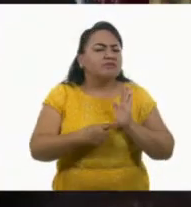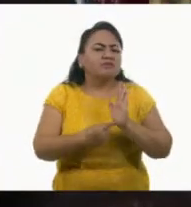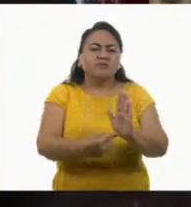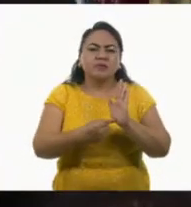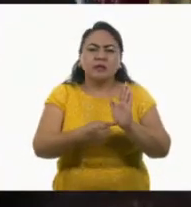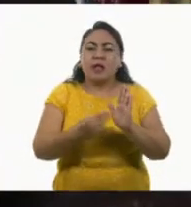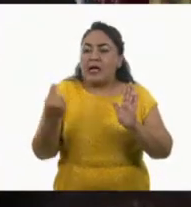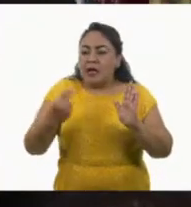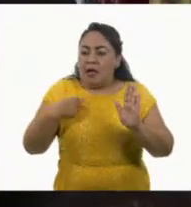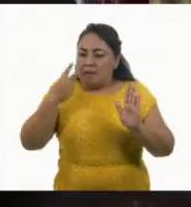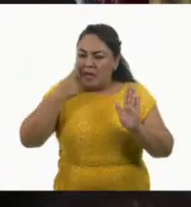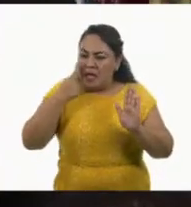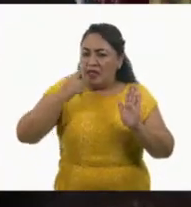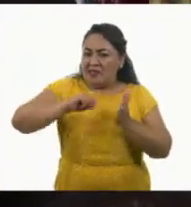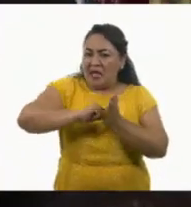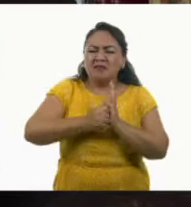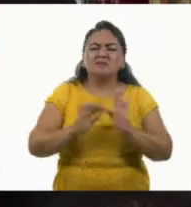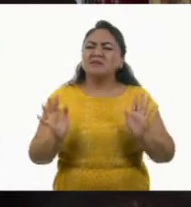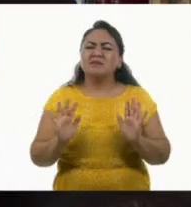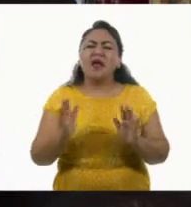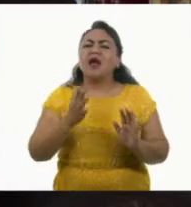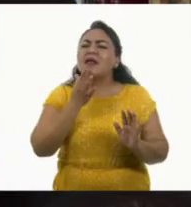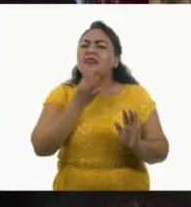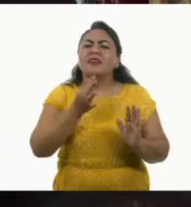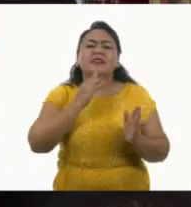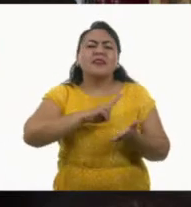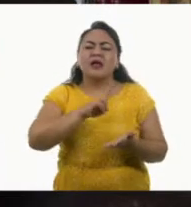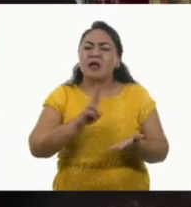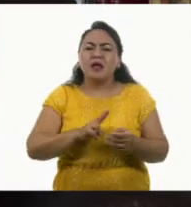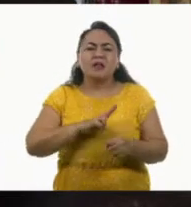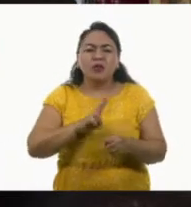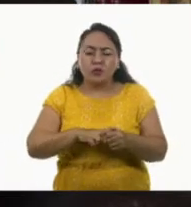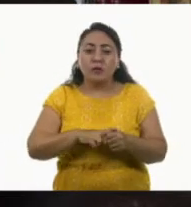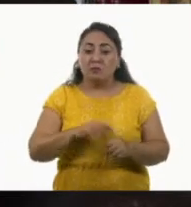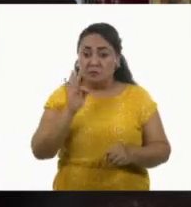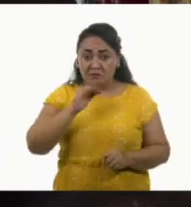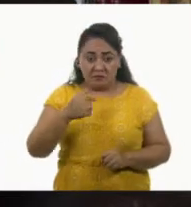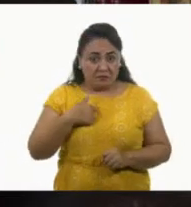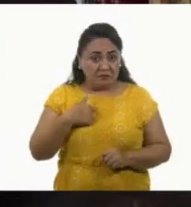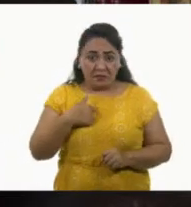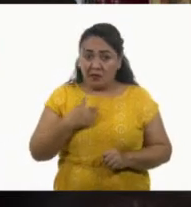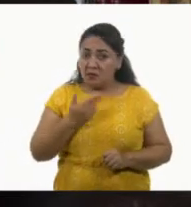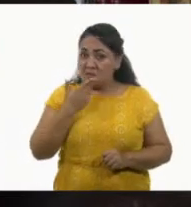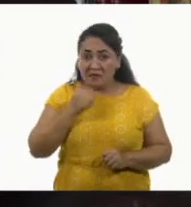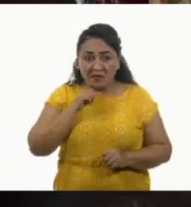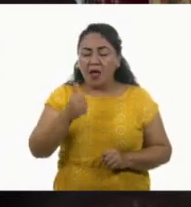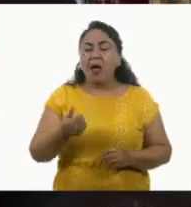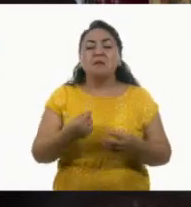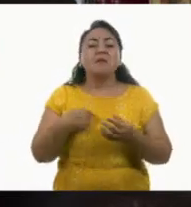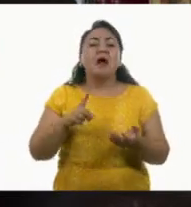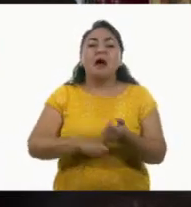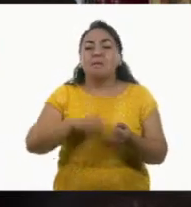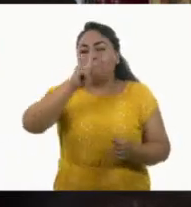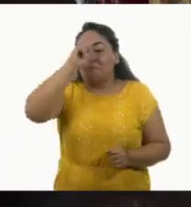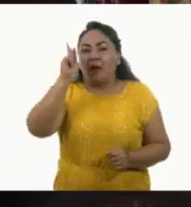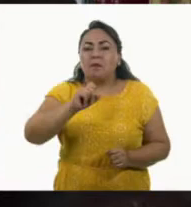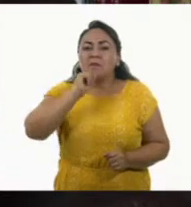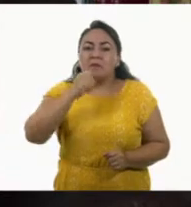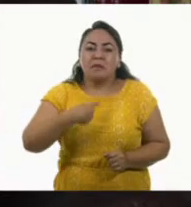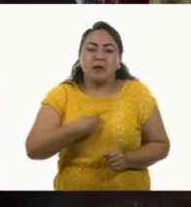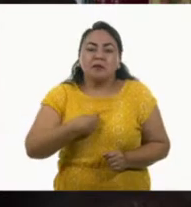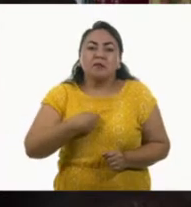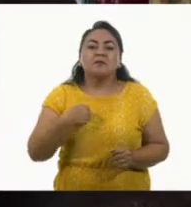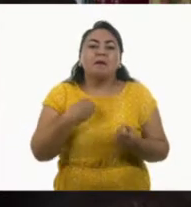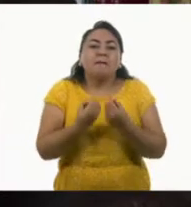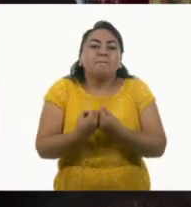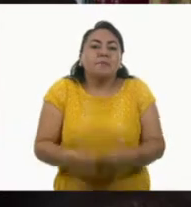ese. Si nosotros no lo consumimos, peor para nosotros. Nos estamos perdiendo de una